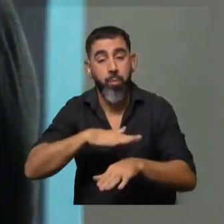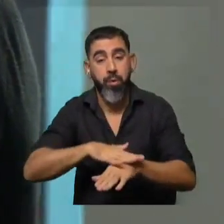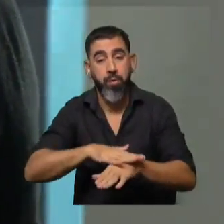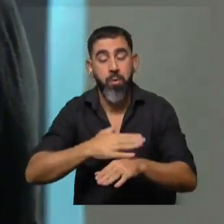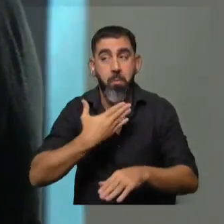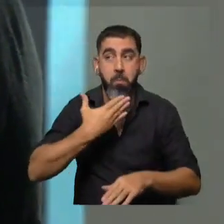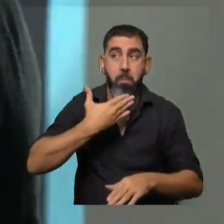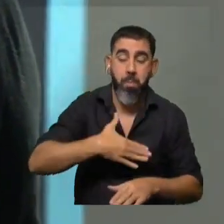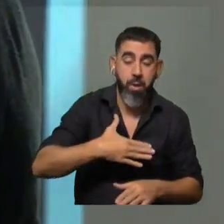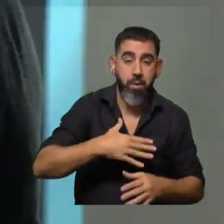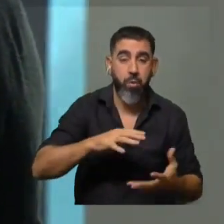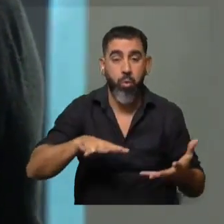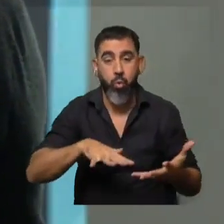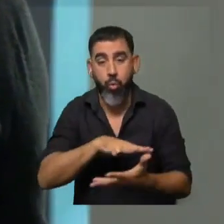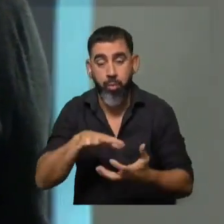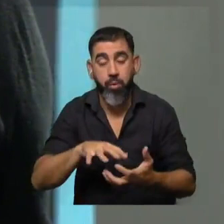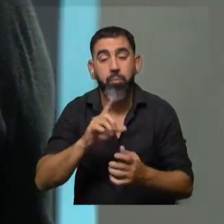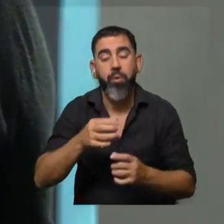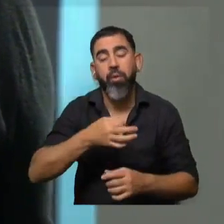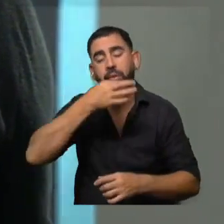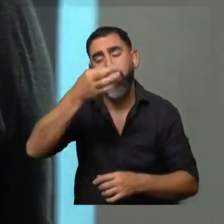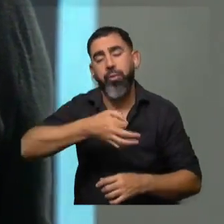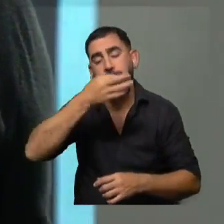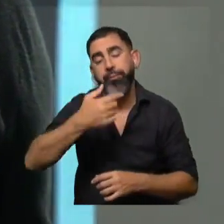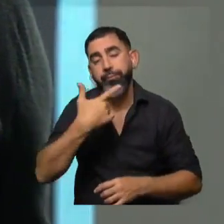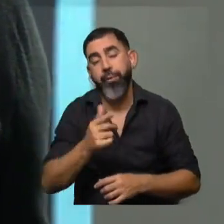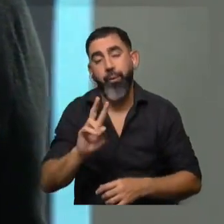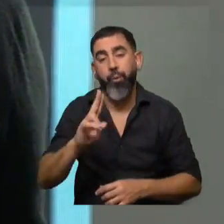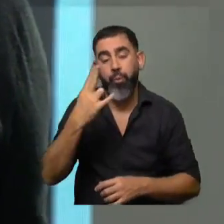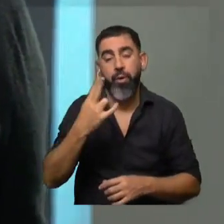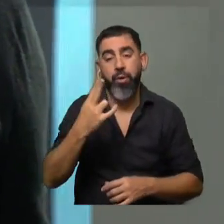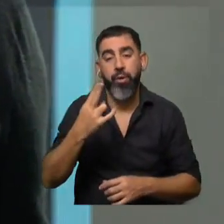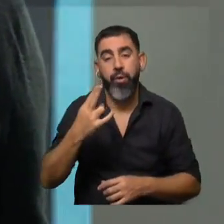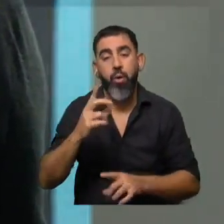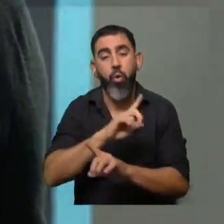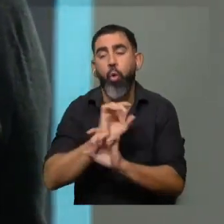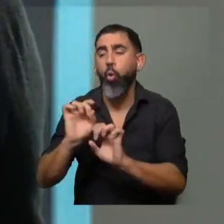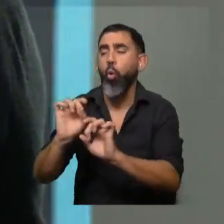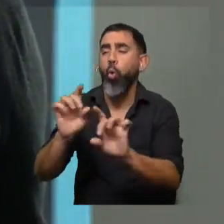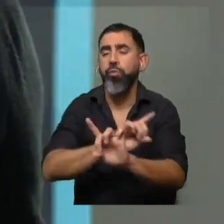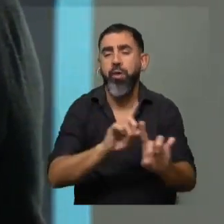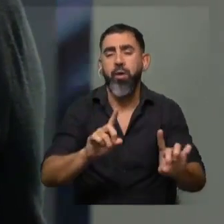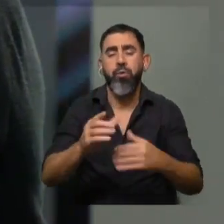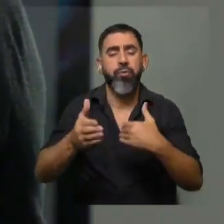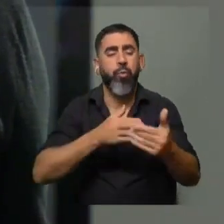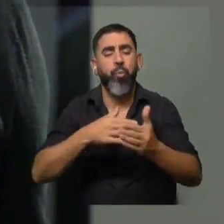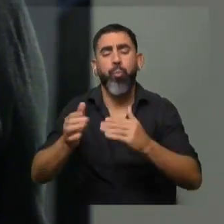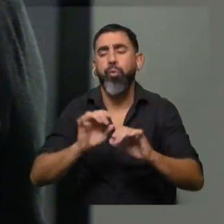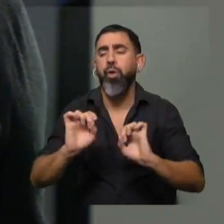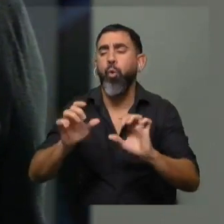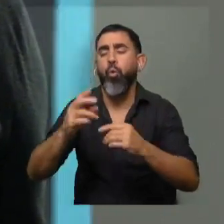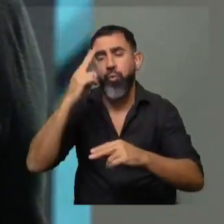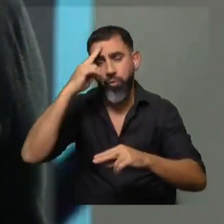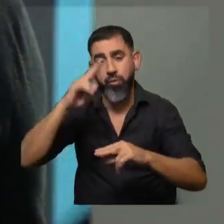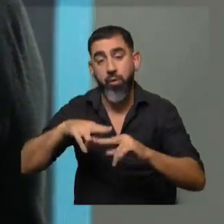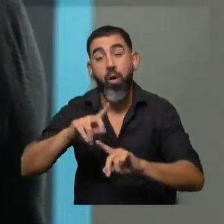shock, porque también pasamos de un discurso de que en Uruguay son las no transmisibles y las transmisibles no tienen importancia, y a veces